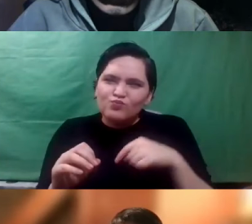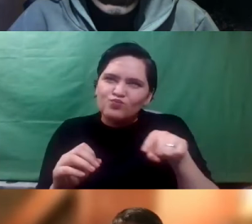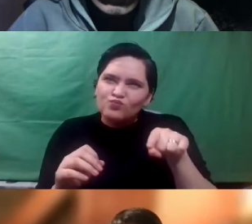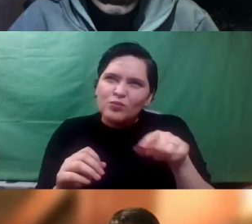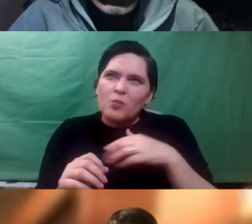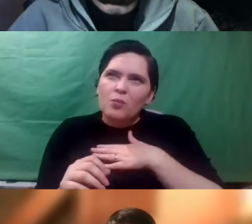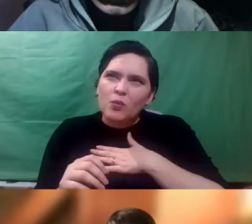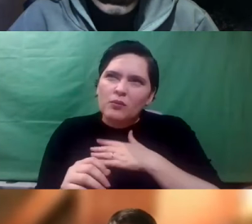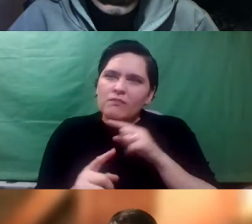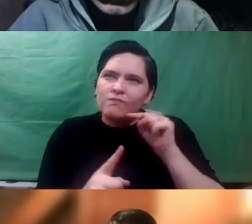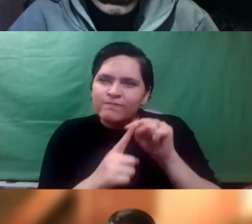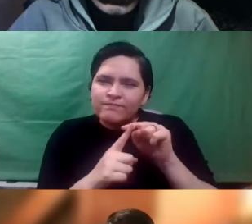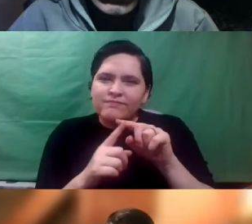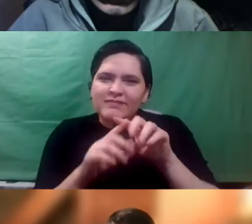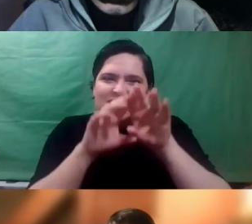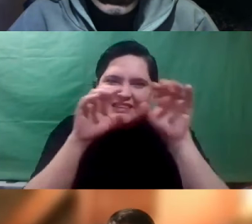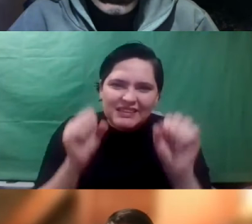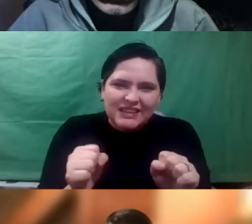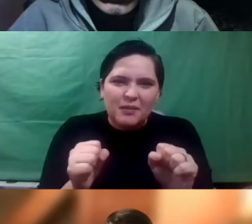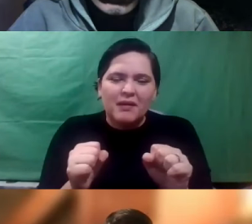sistemas complejos y toda esa cuestión.